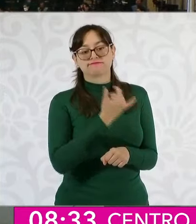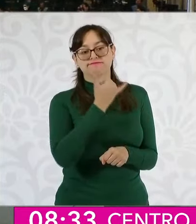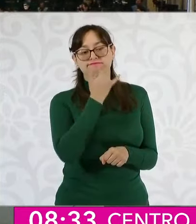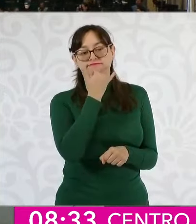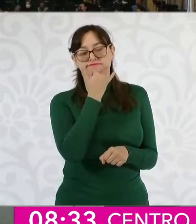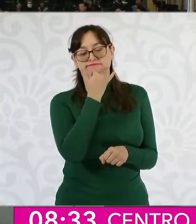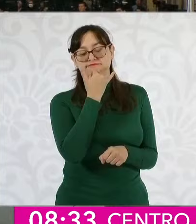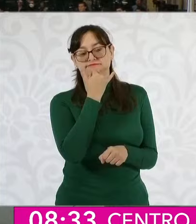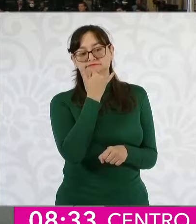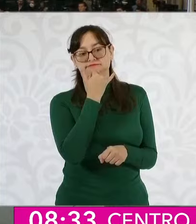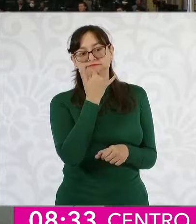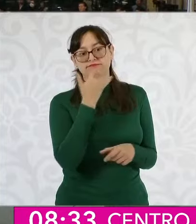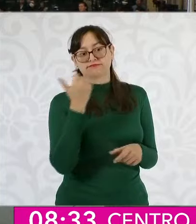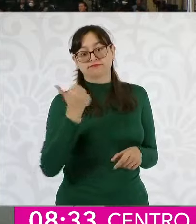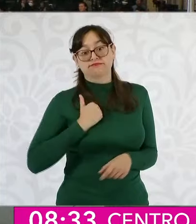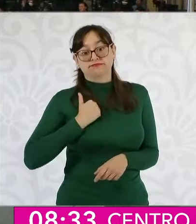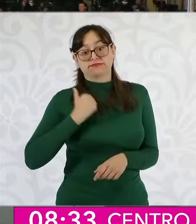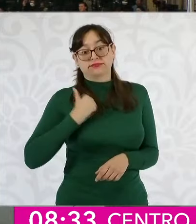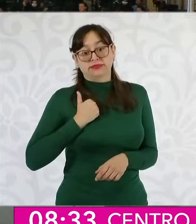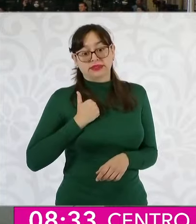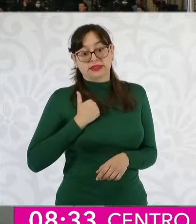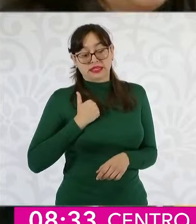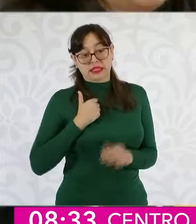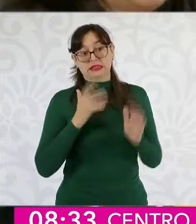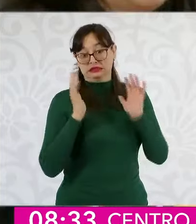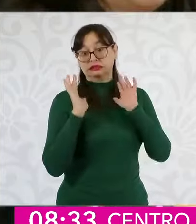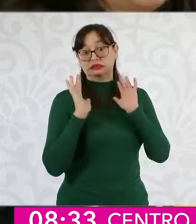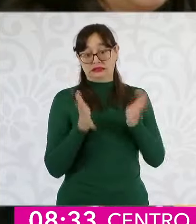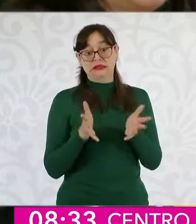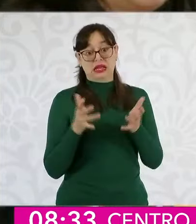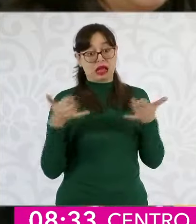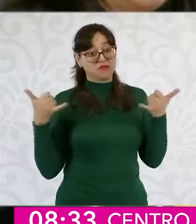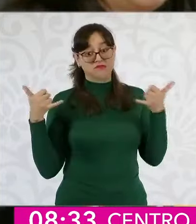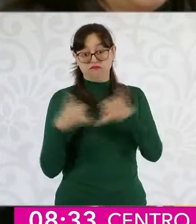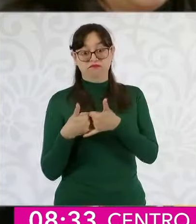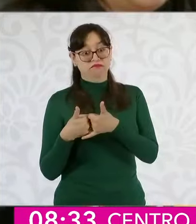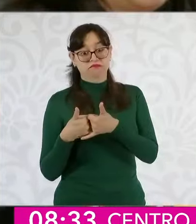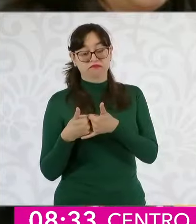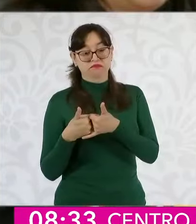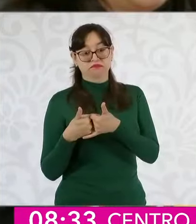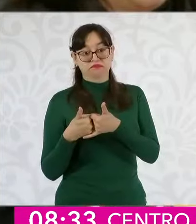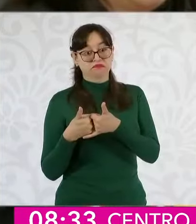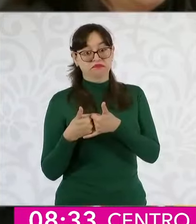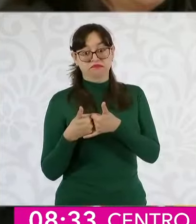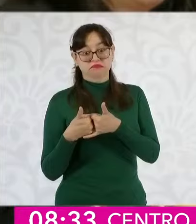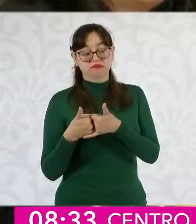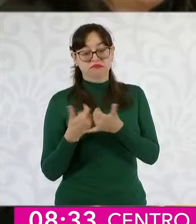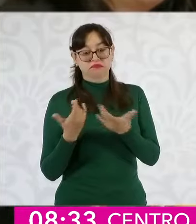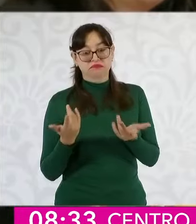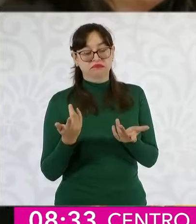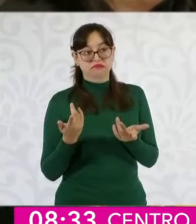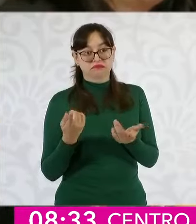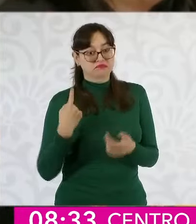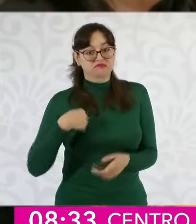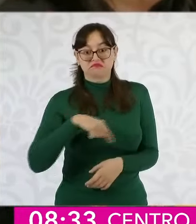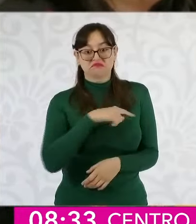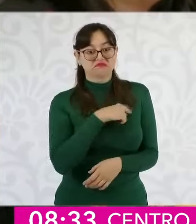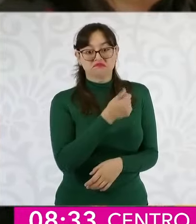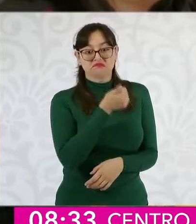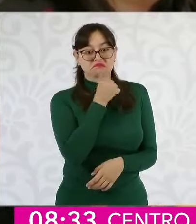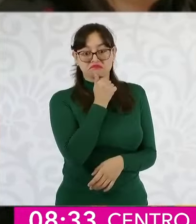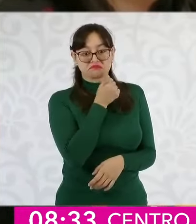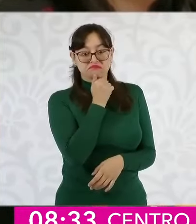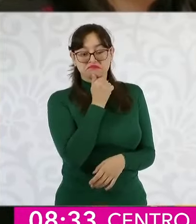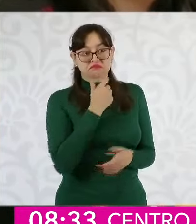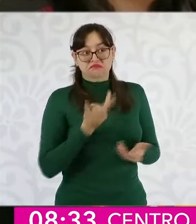el primer ministro Trudeau habló con el presidente Trump esa misma noche? Dijo que esta semana incluso haría que su